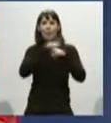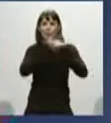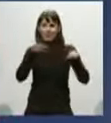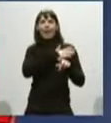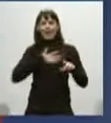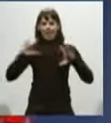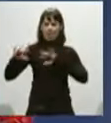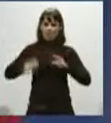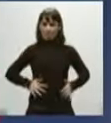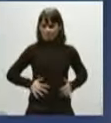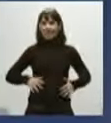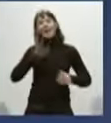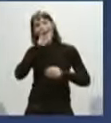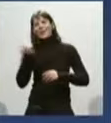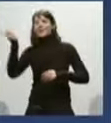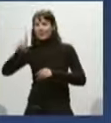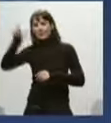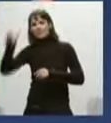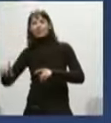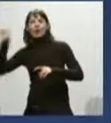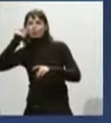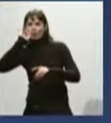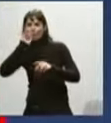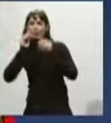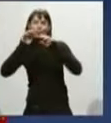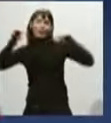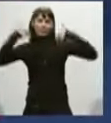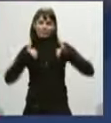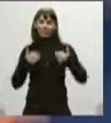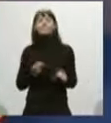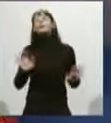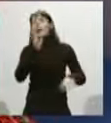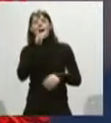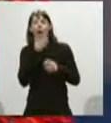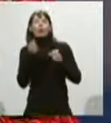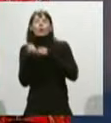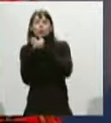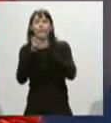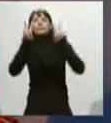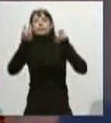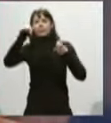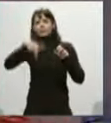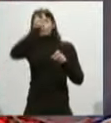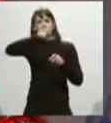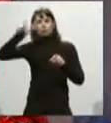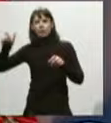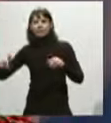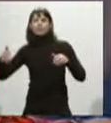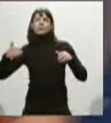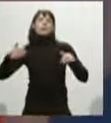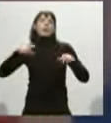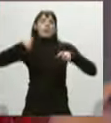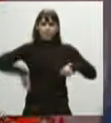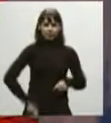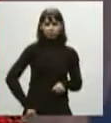venido también a colocarme todo el tema de sonido. Pero, como les contaba, no solamente hay un montón de profesionales que hacen posible que esta gala